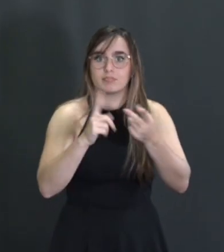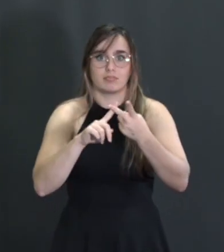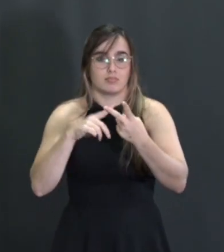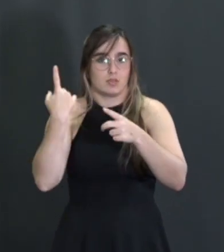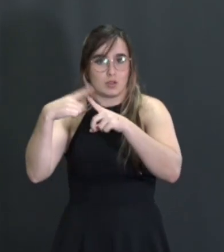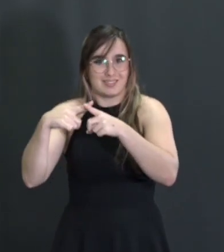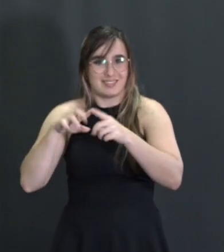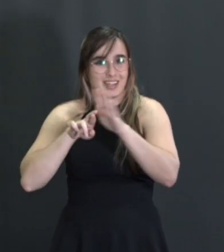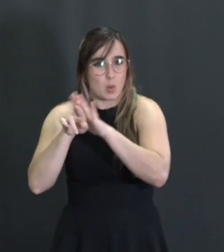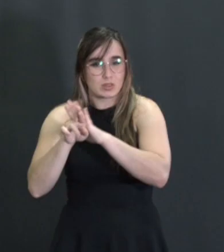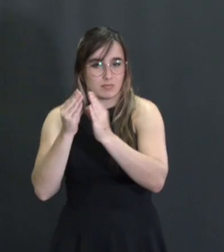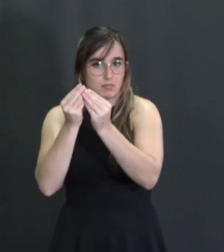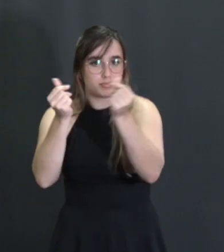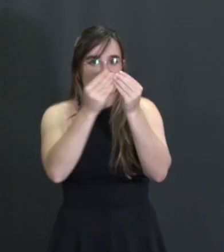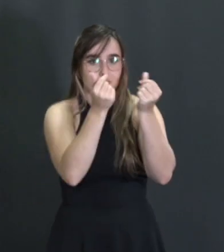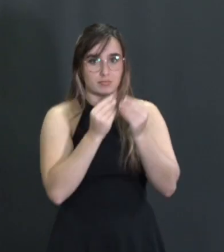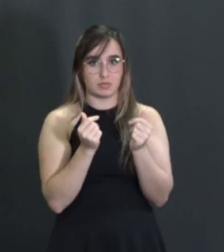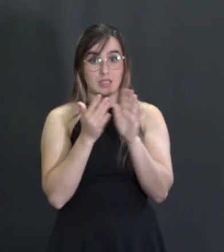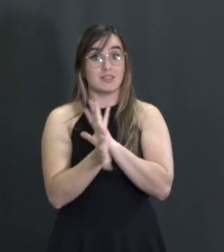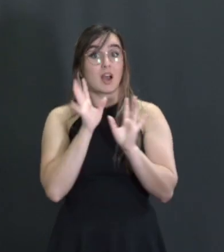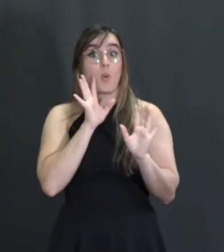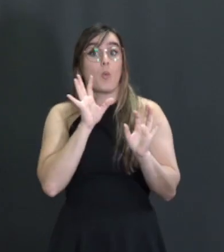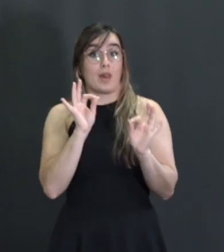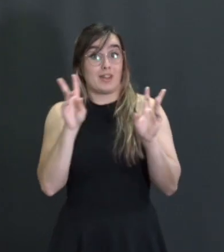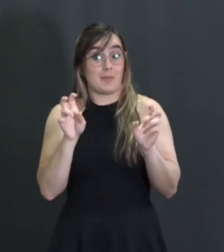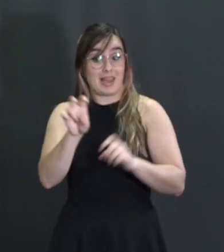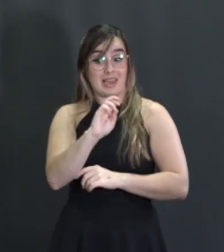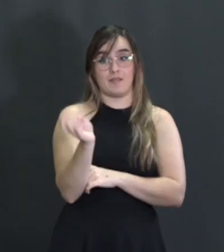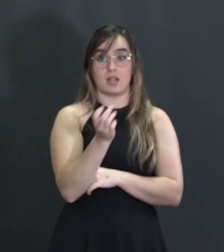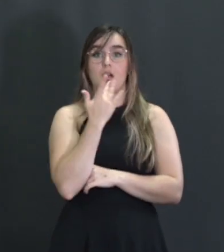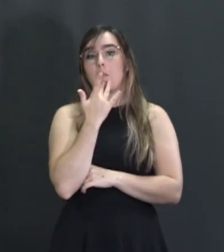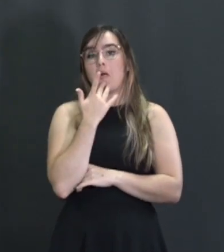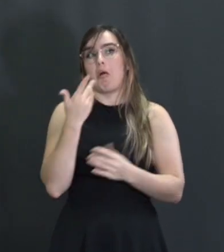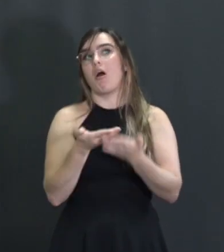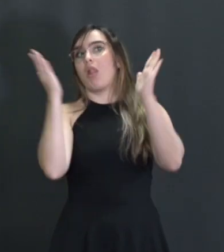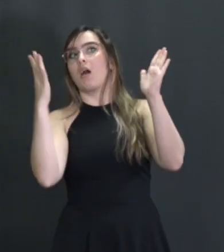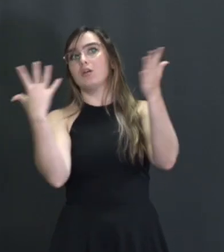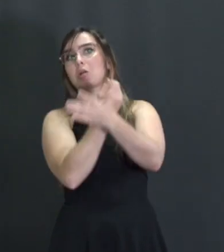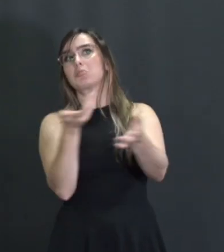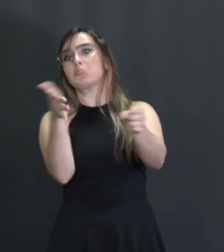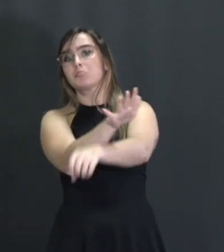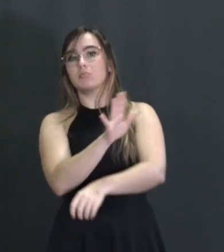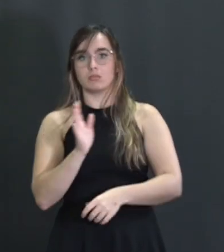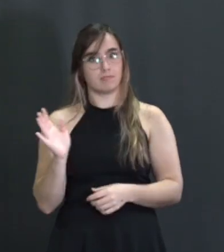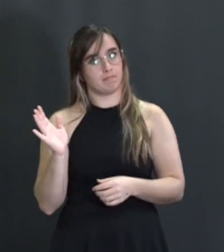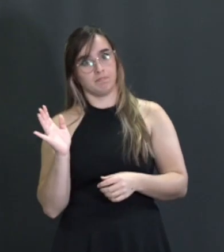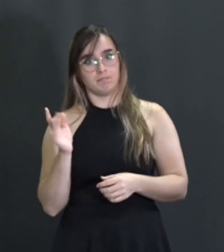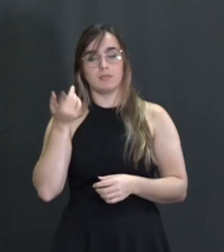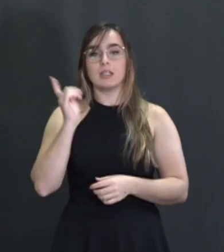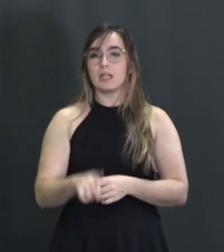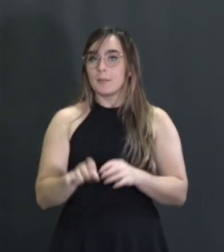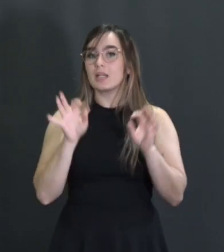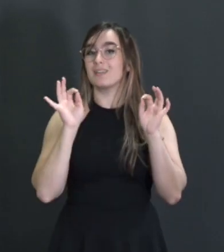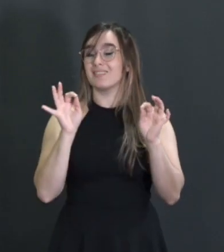ojo con la diversidad, entendida como un mare magnum, y ojo también con las amenazas a las